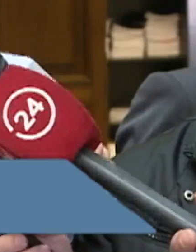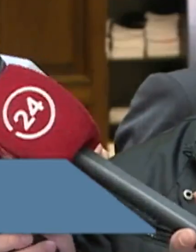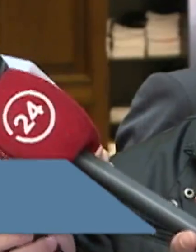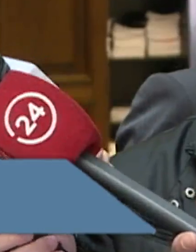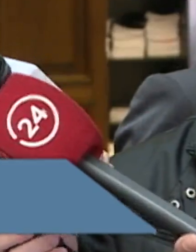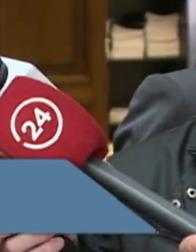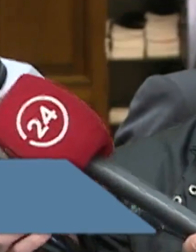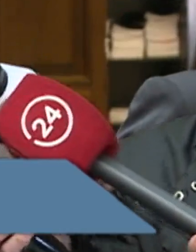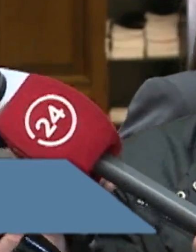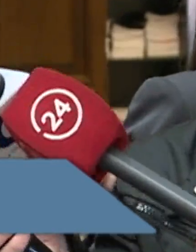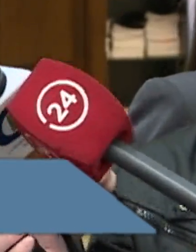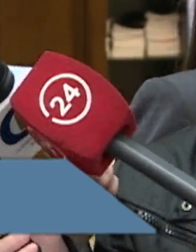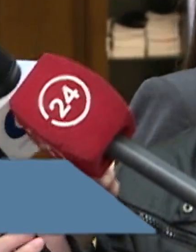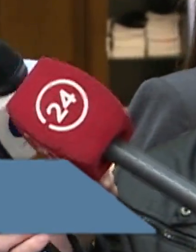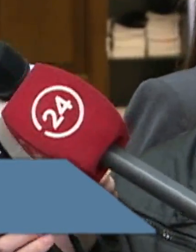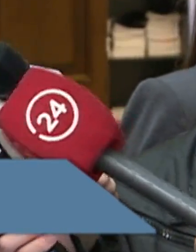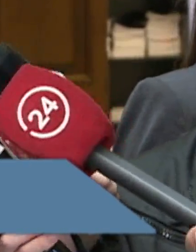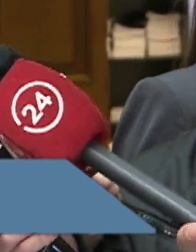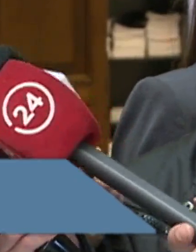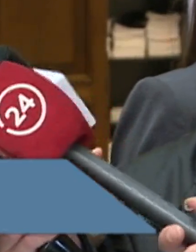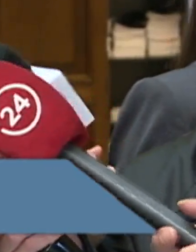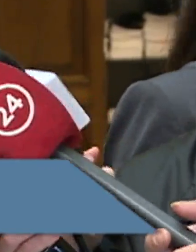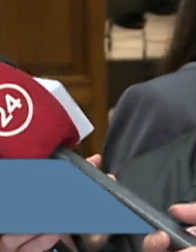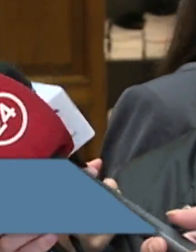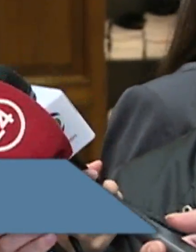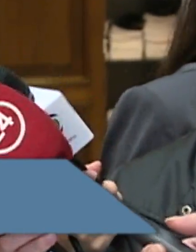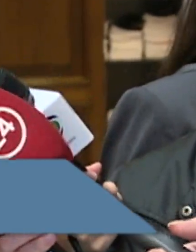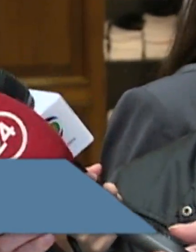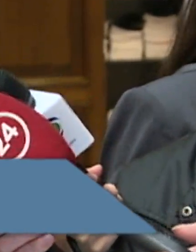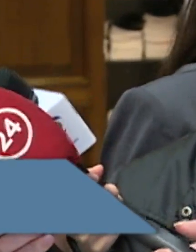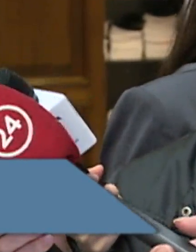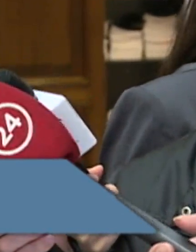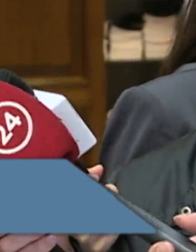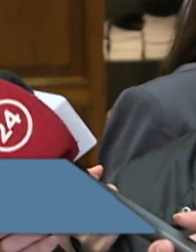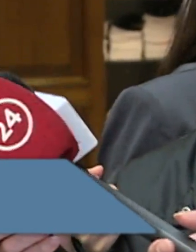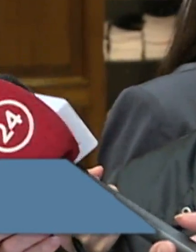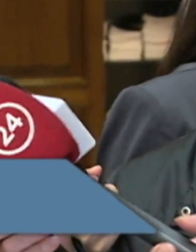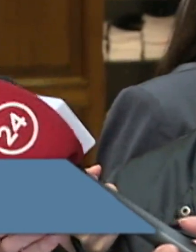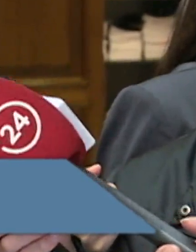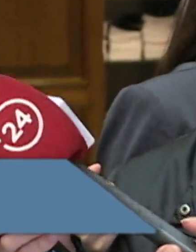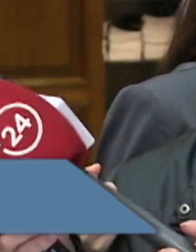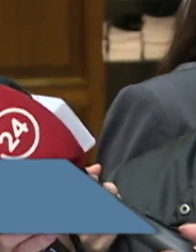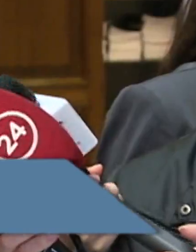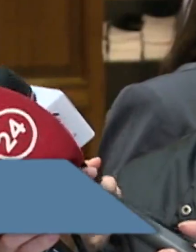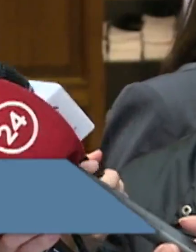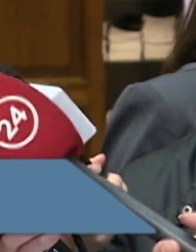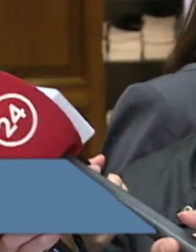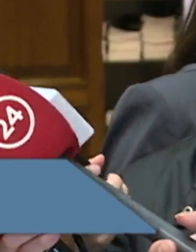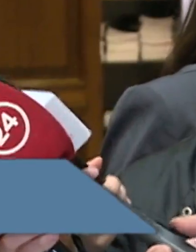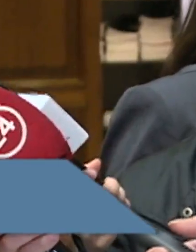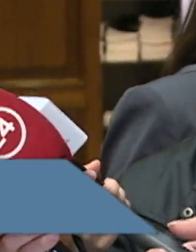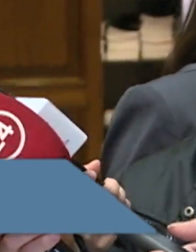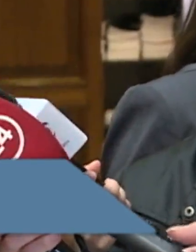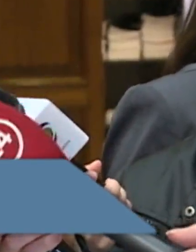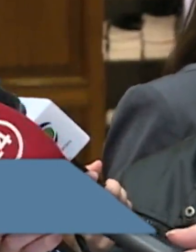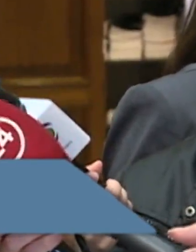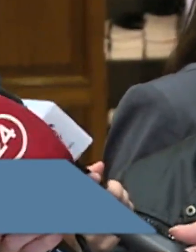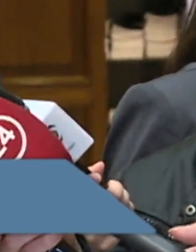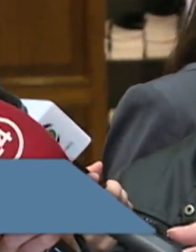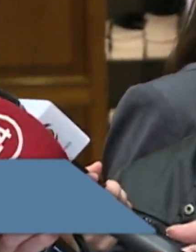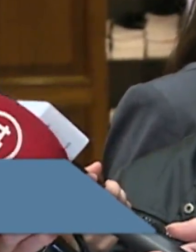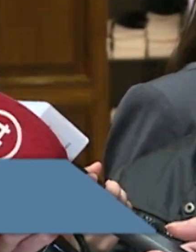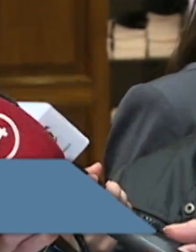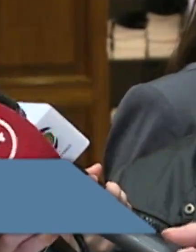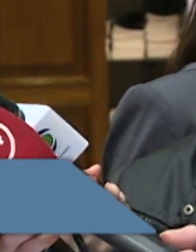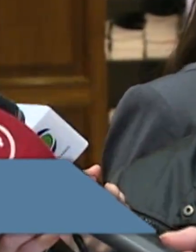servicios de ingeniería como servicios contables como los arquitectos pueden ser planos para otros países en fin